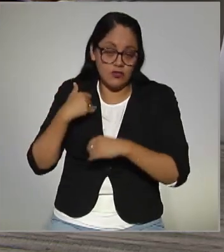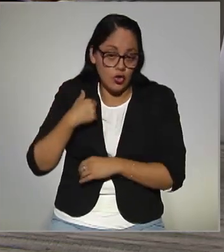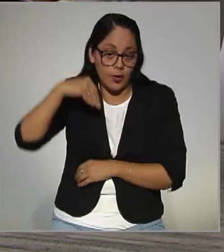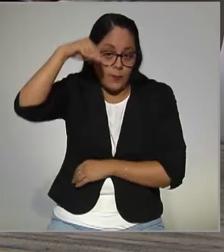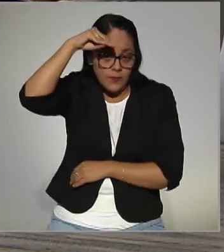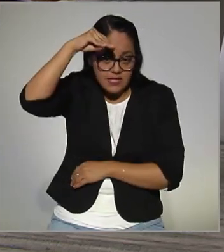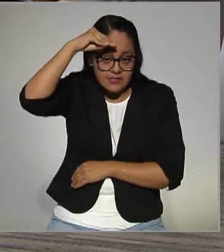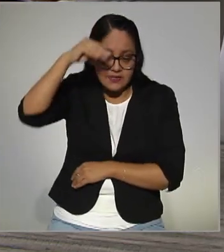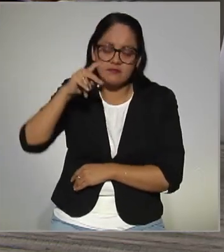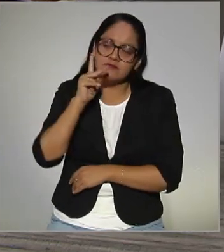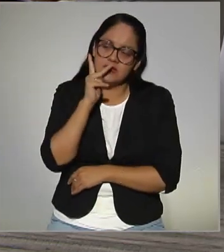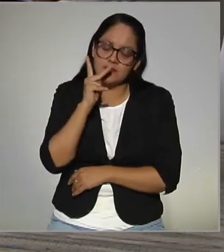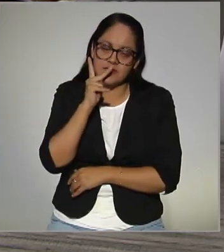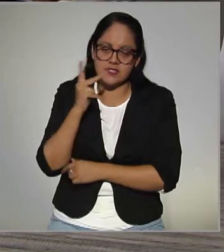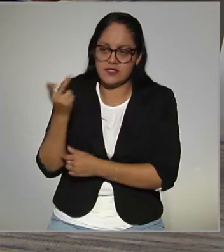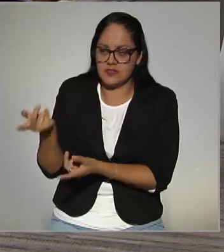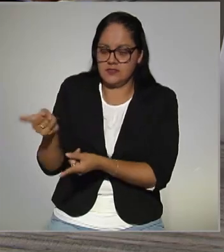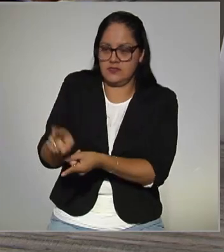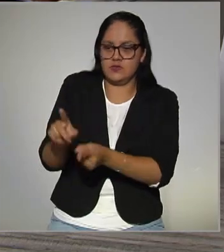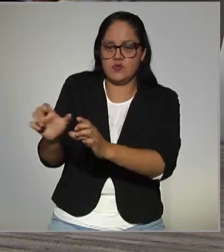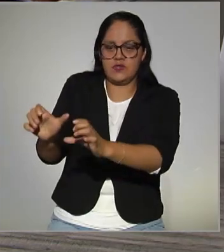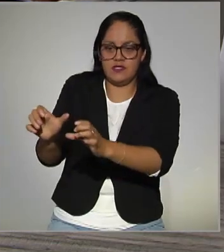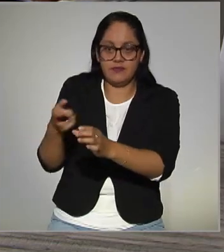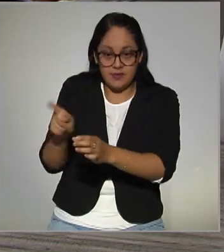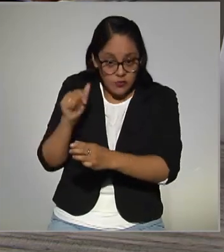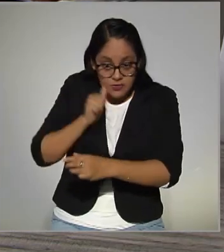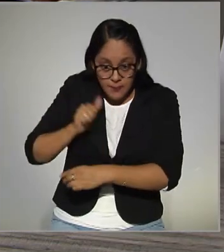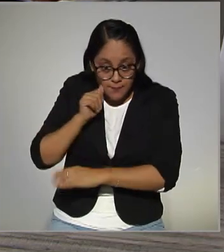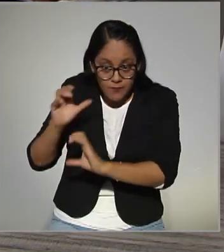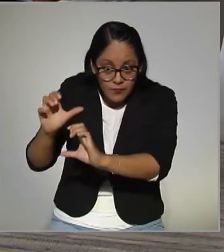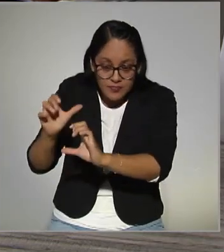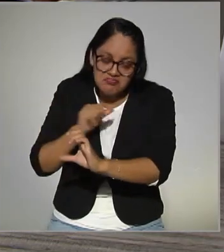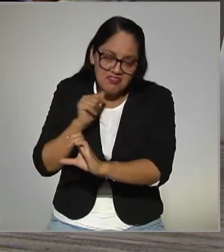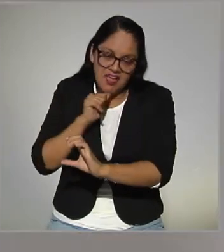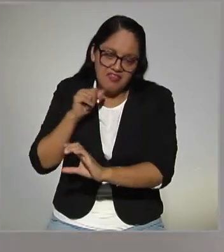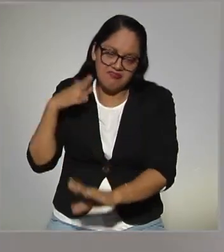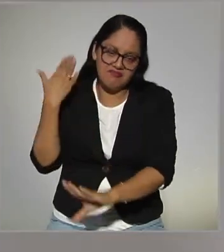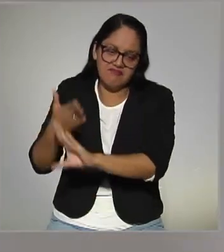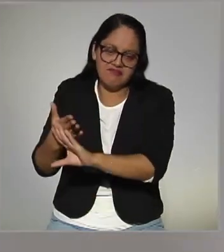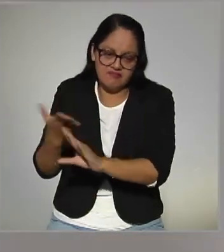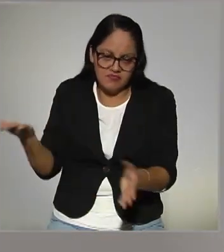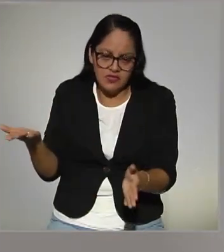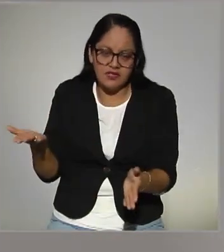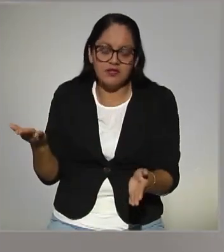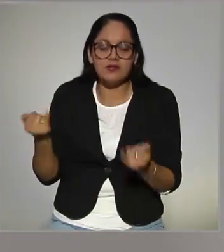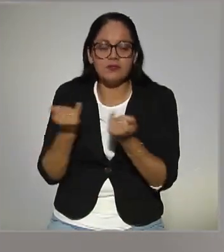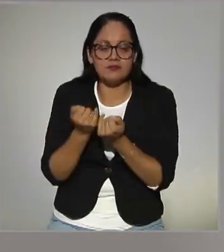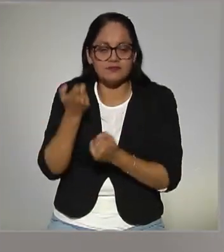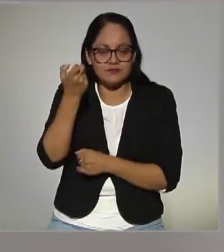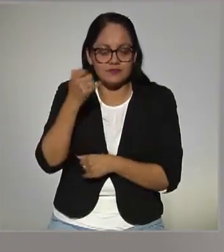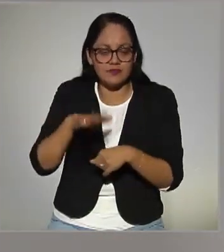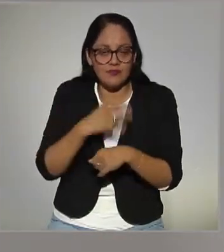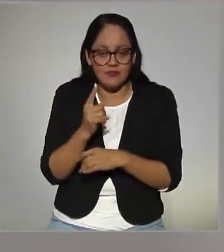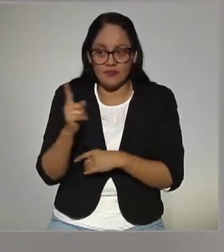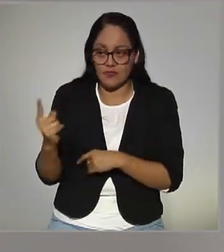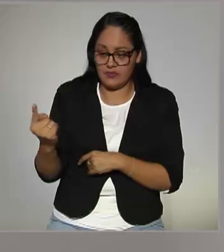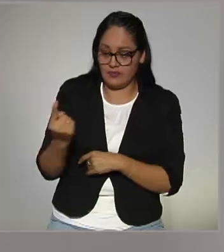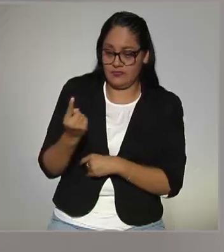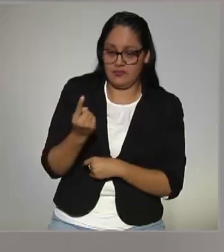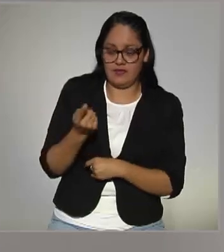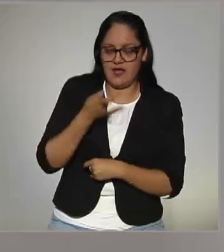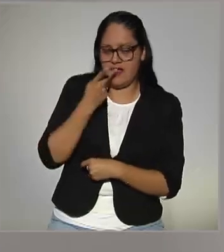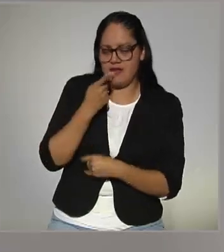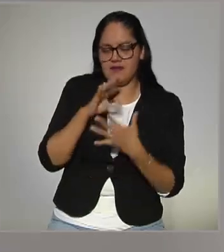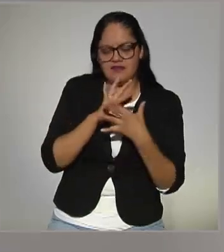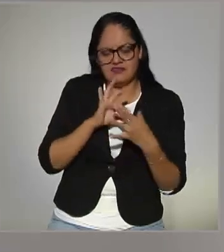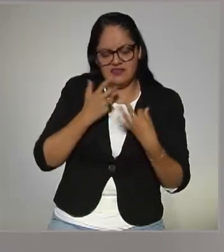es un supuesto que un padre, ¿no? Pero no siempre es así, ¿no? O sea, por eso esta cuestión del juicio es importante, porque no porque alguien llegue a hablarnos de un